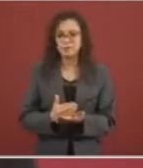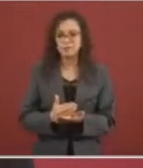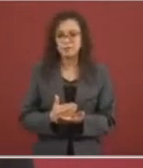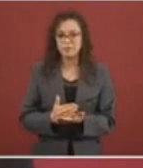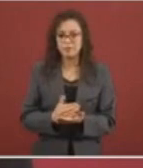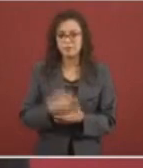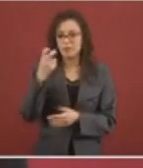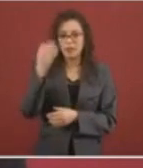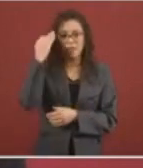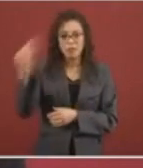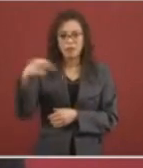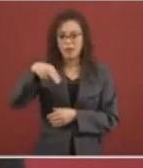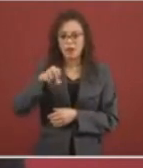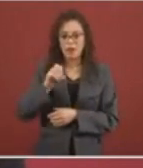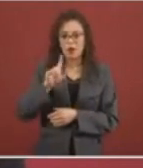neoliberal